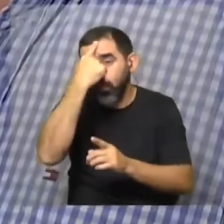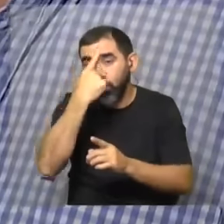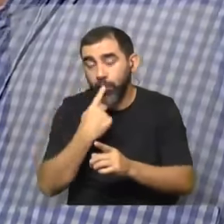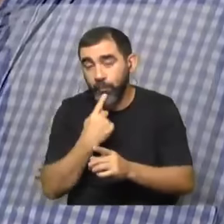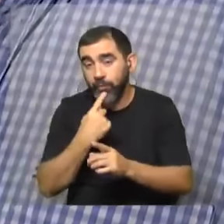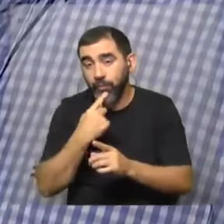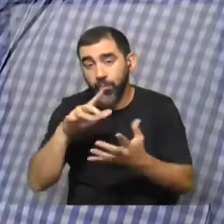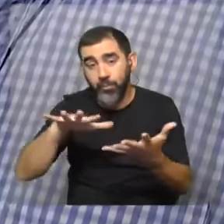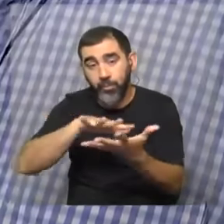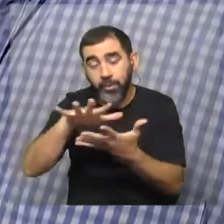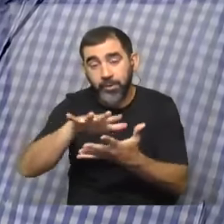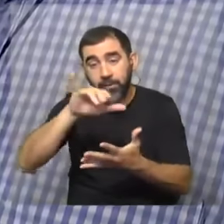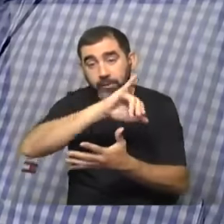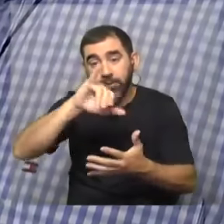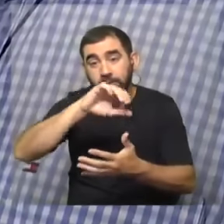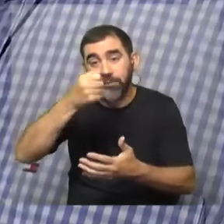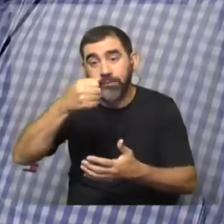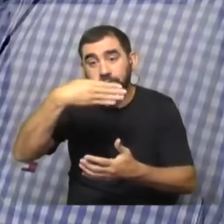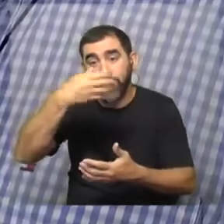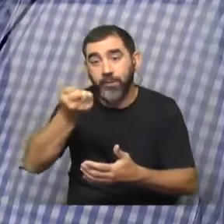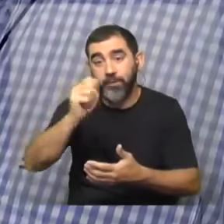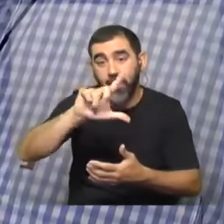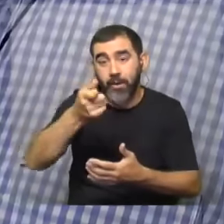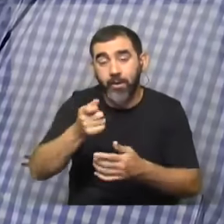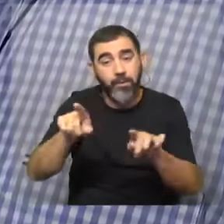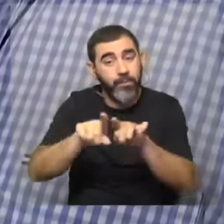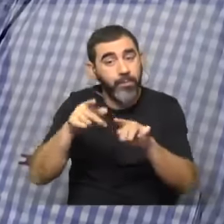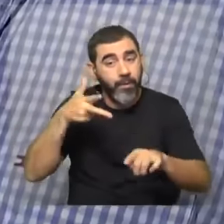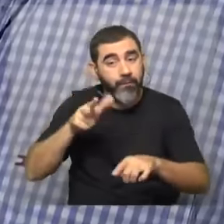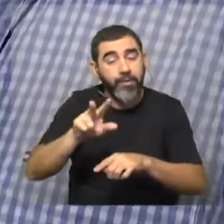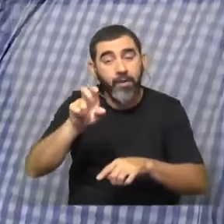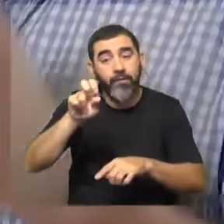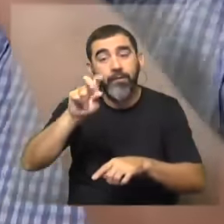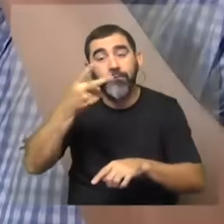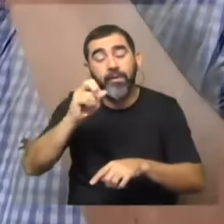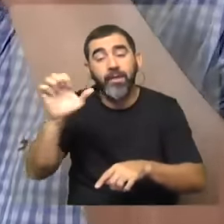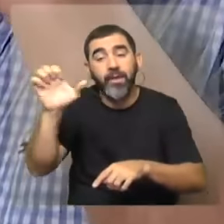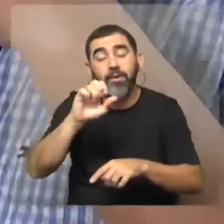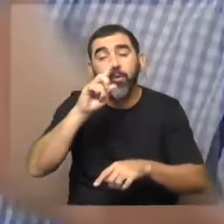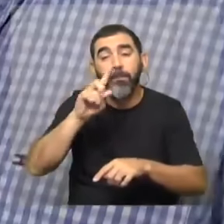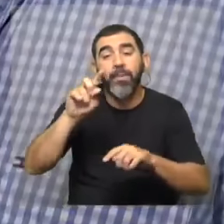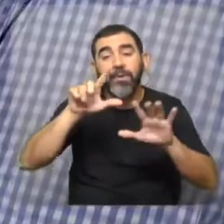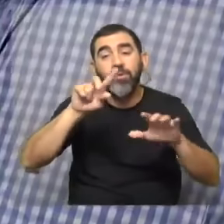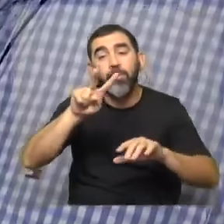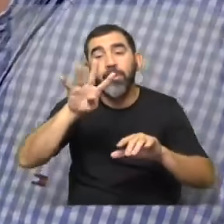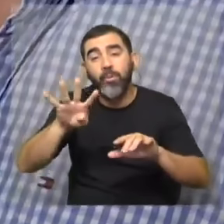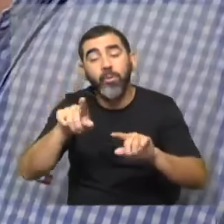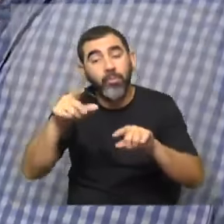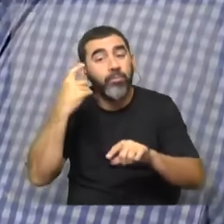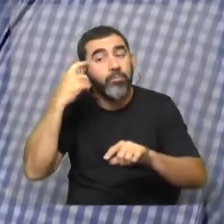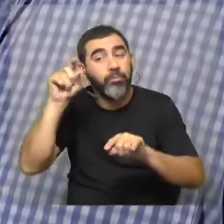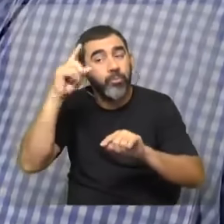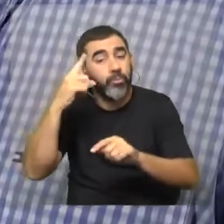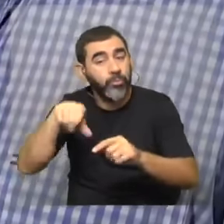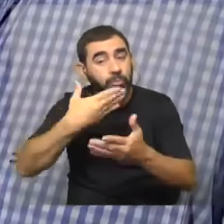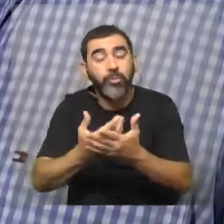la plaza este Zavala en homenaje a Zavala mantiene la fecha del 20 de enero de 1724 porque era una de las líneas este que el